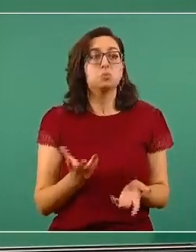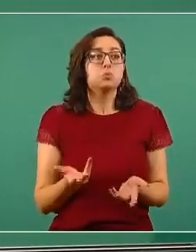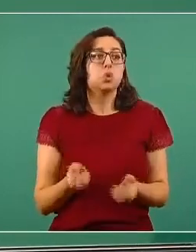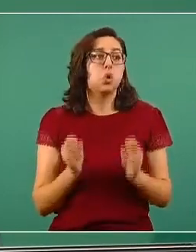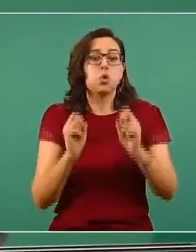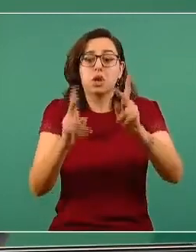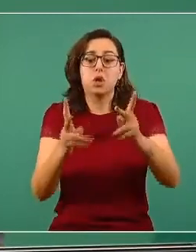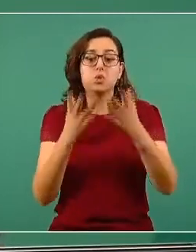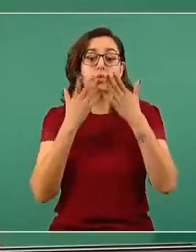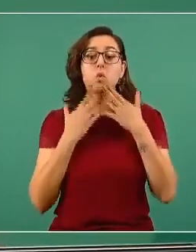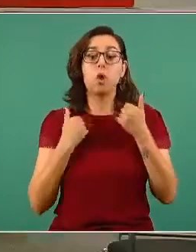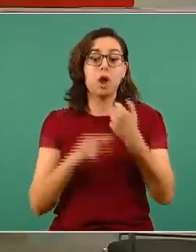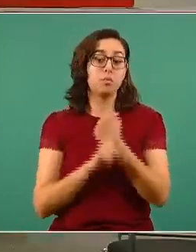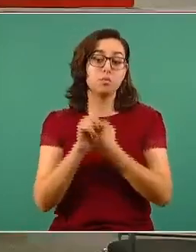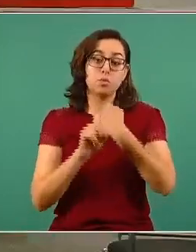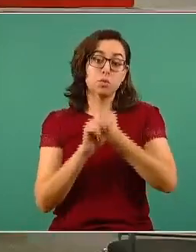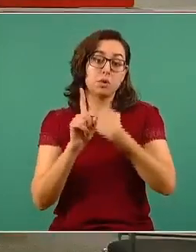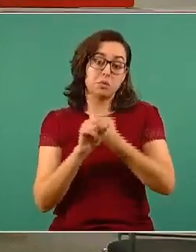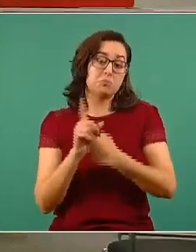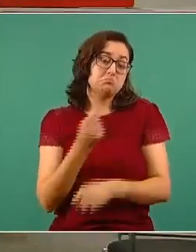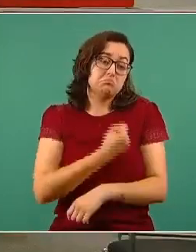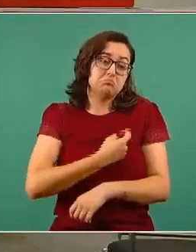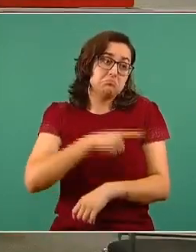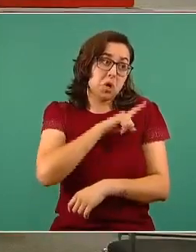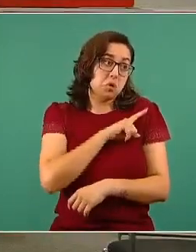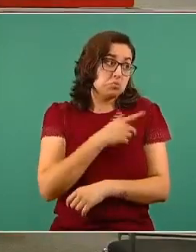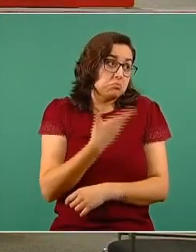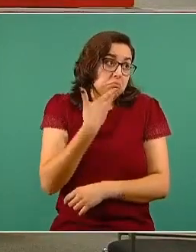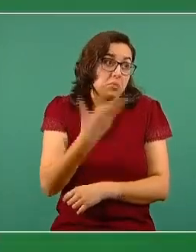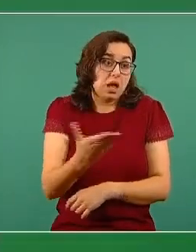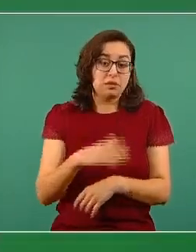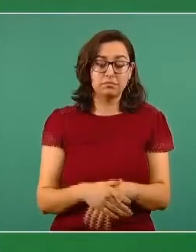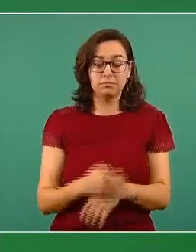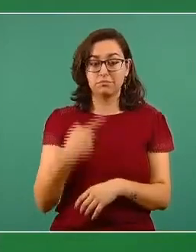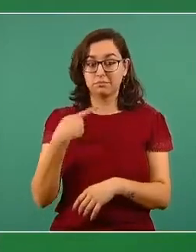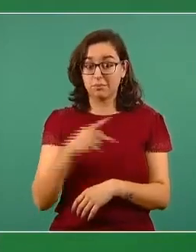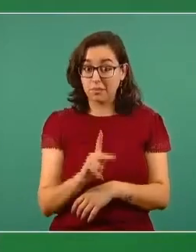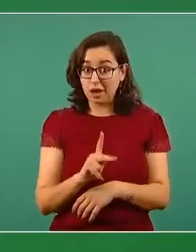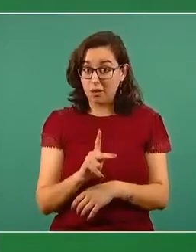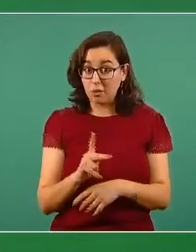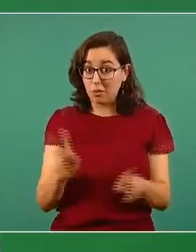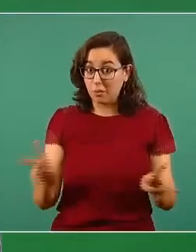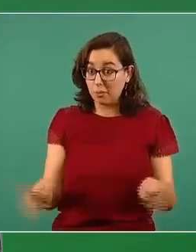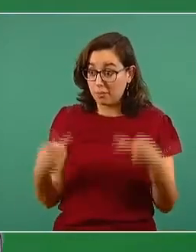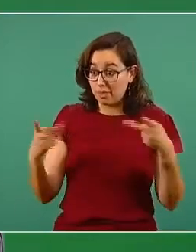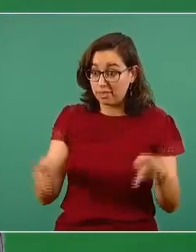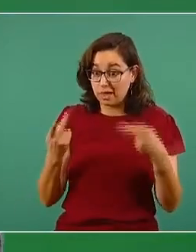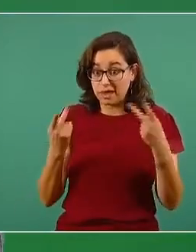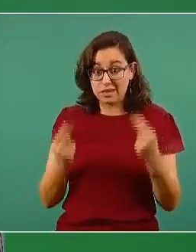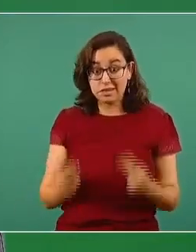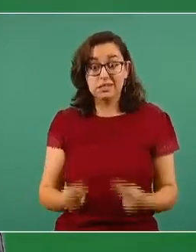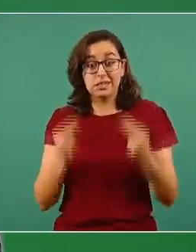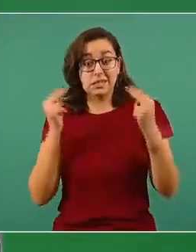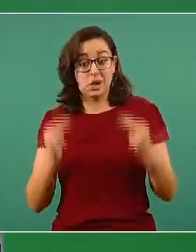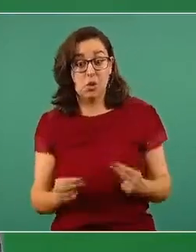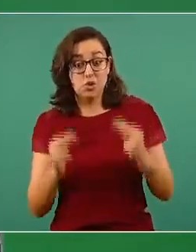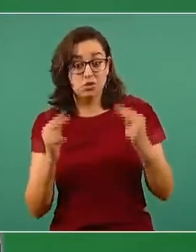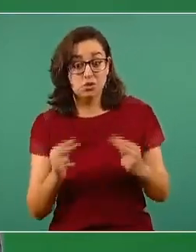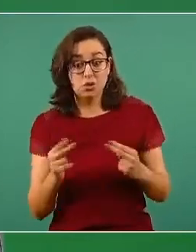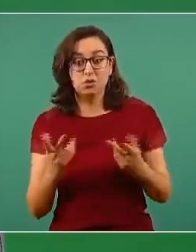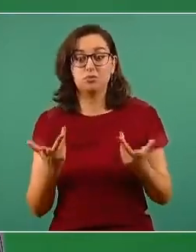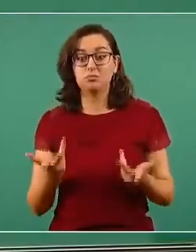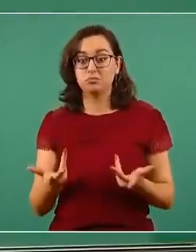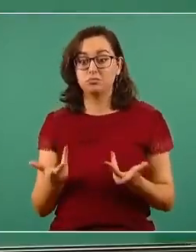inconveniente desde el punto de vista de salud pública. Si es un acto organizado que está pasando por encima de la política